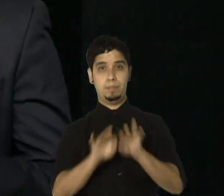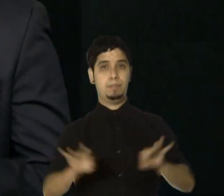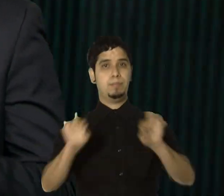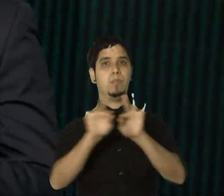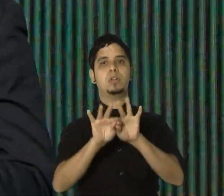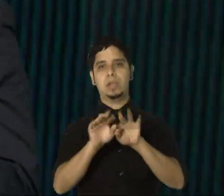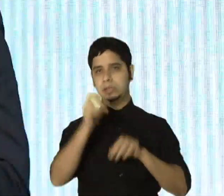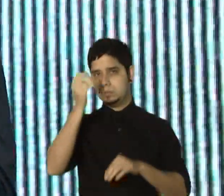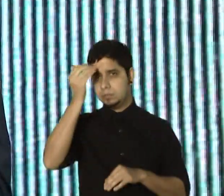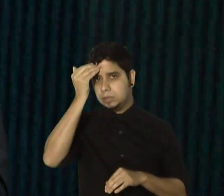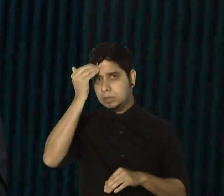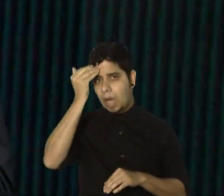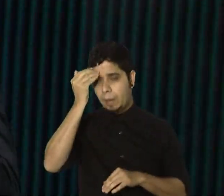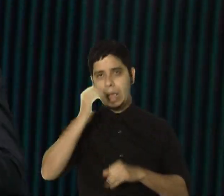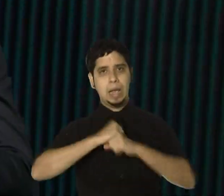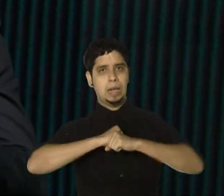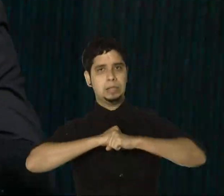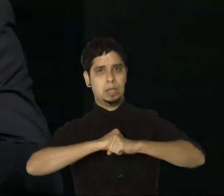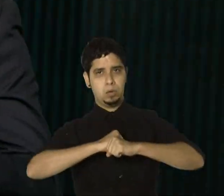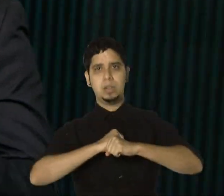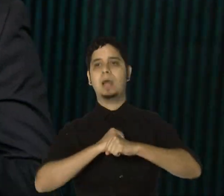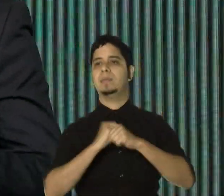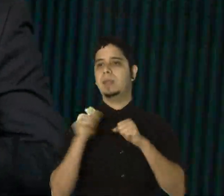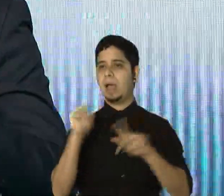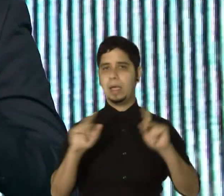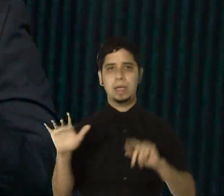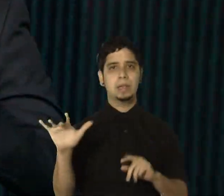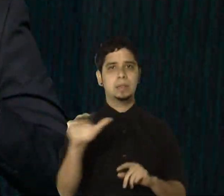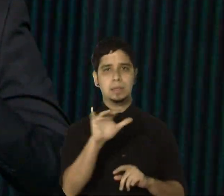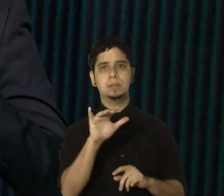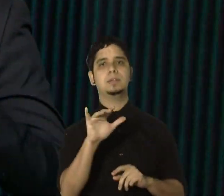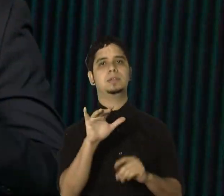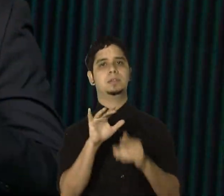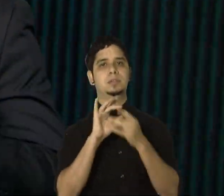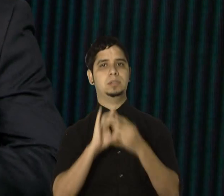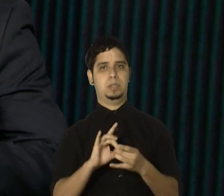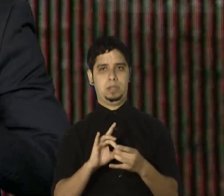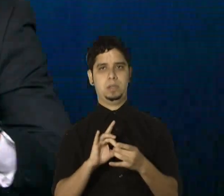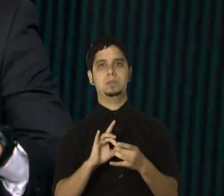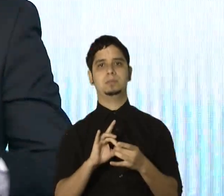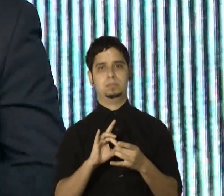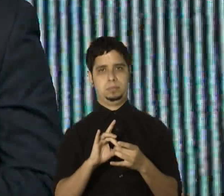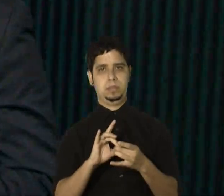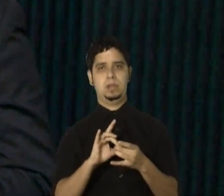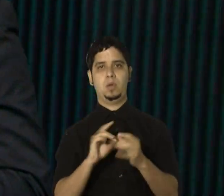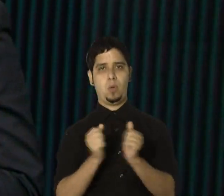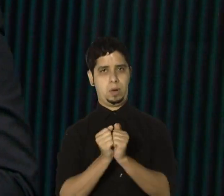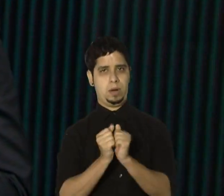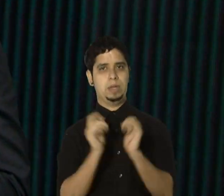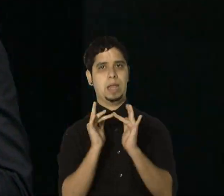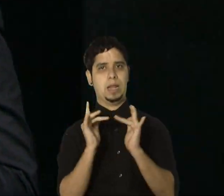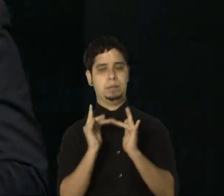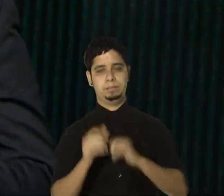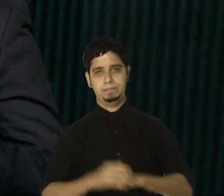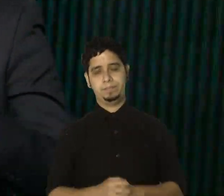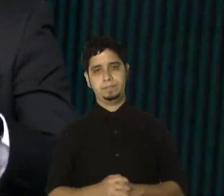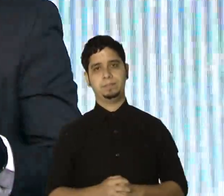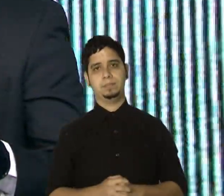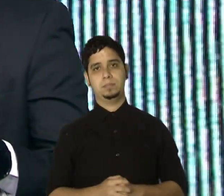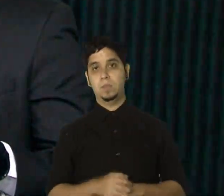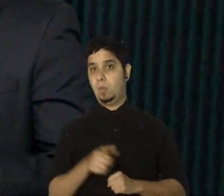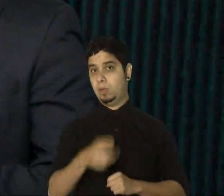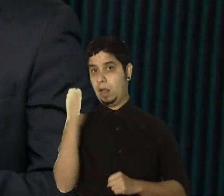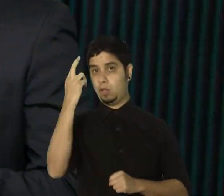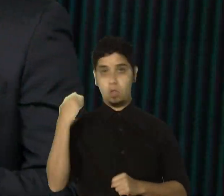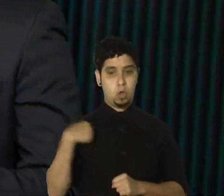peso que se amerita a la seguridad del público y de los ciudadanos en su personalidad a través del Internet. Por tal razón, nosotros